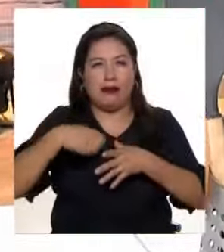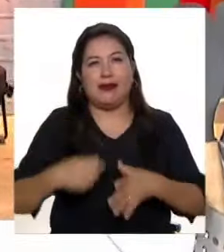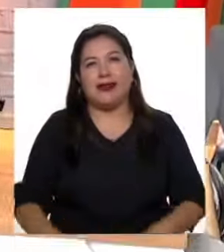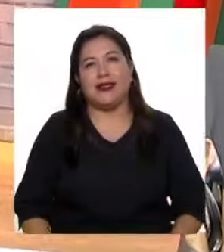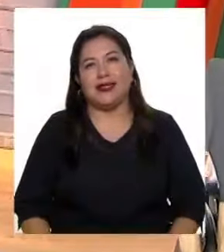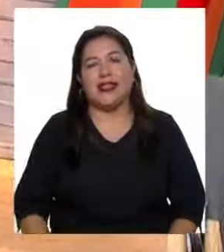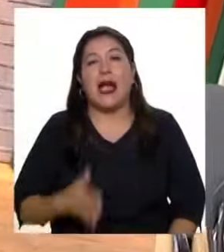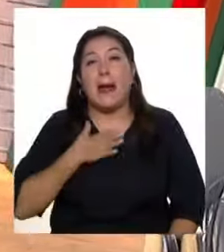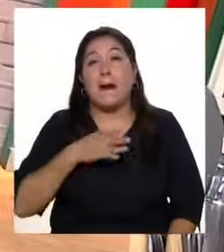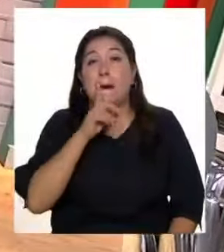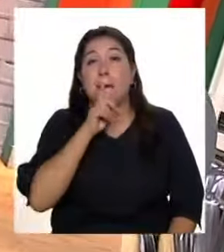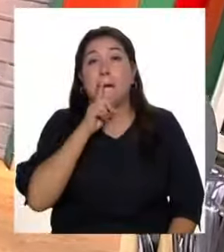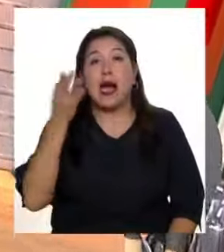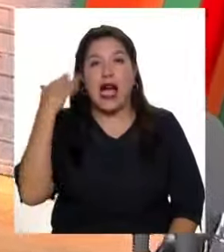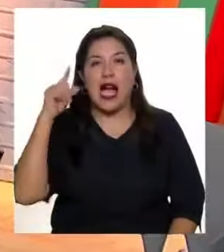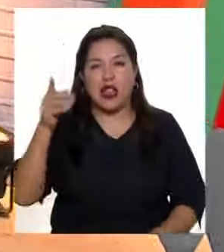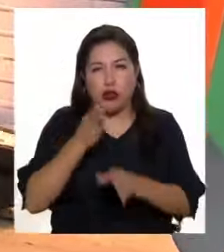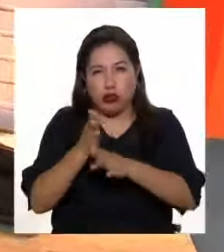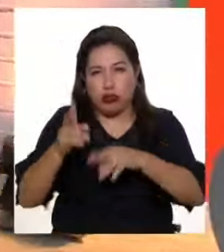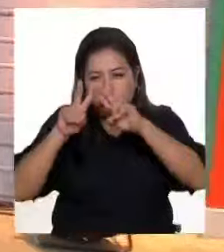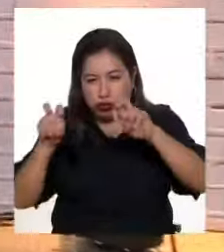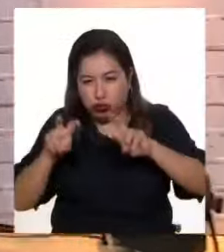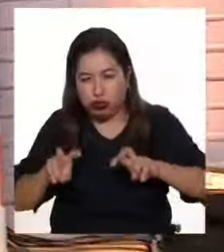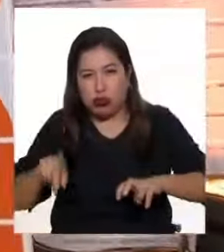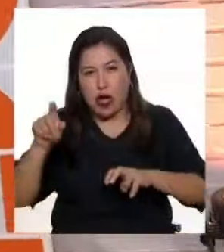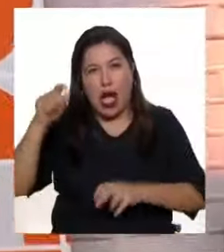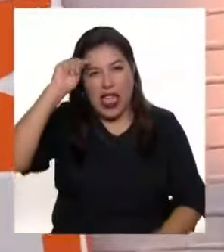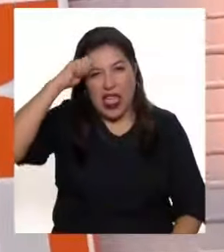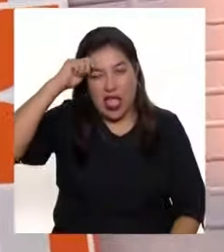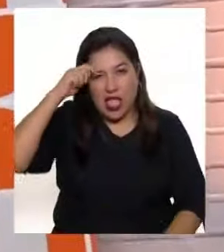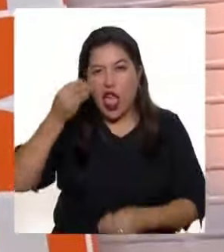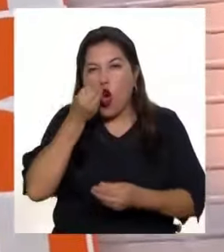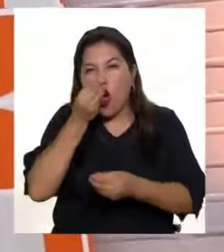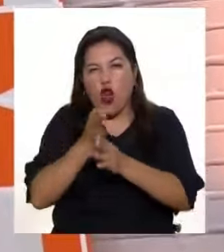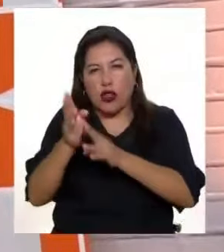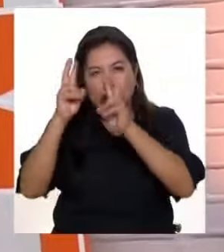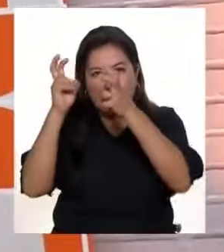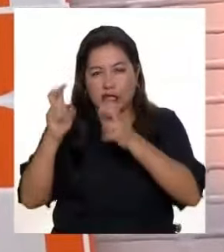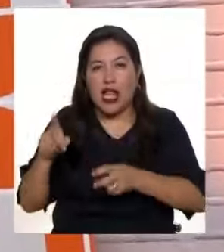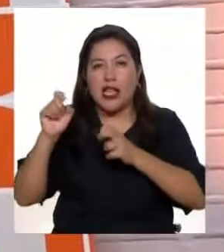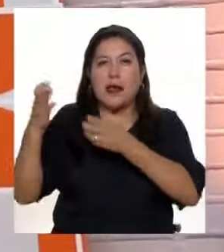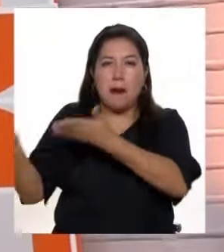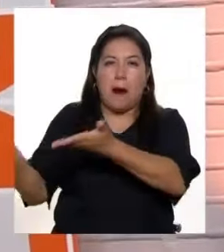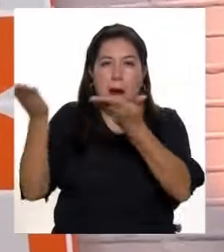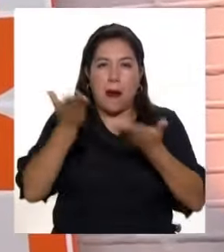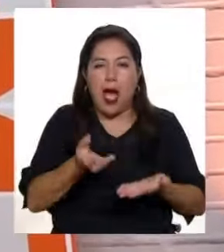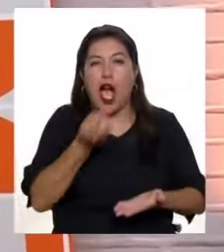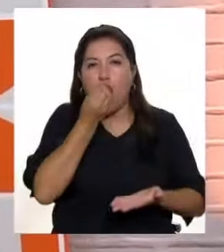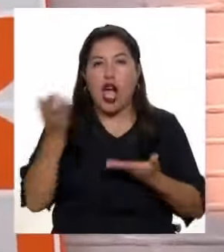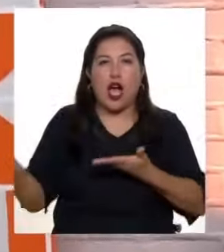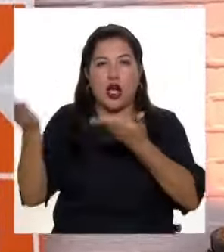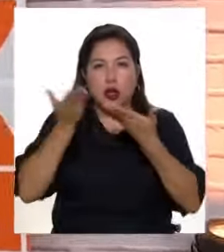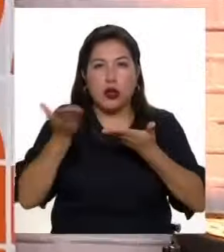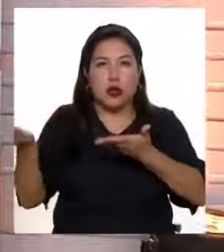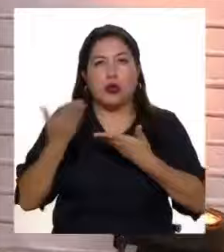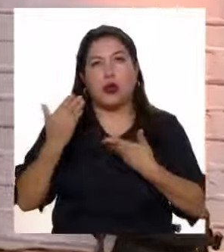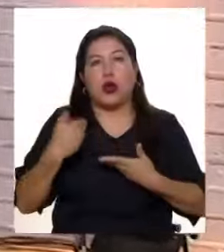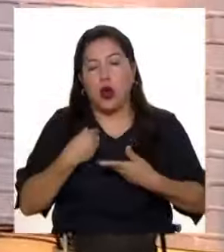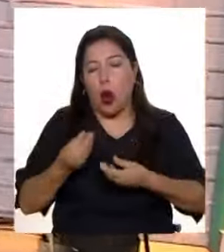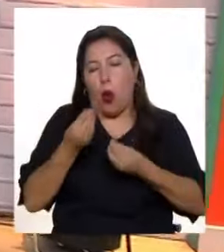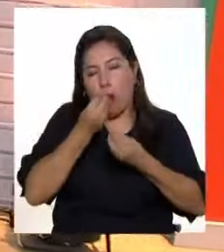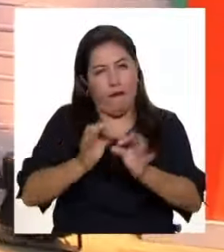era ingeniero de industrias alimentarias, él me está viendo en el cielo, y siempre me daba lo rico, me alimentaba muy, muy